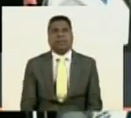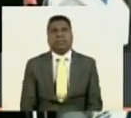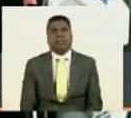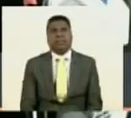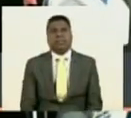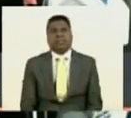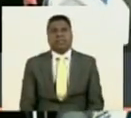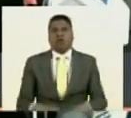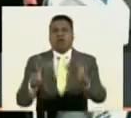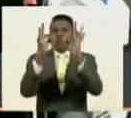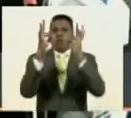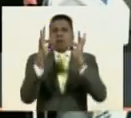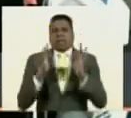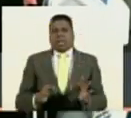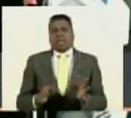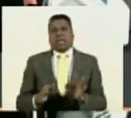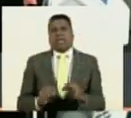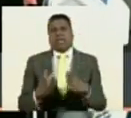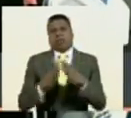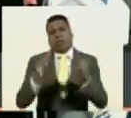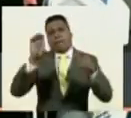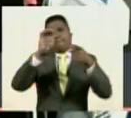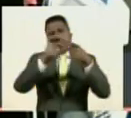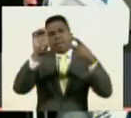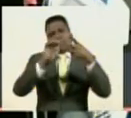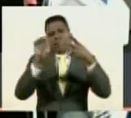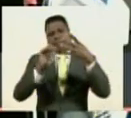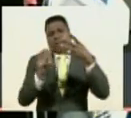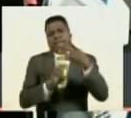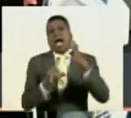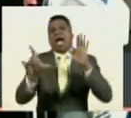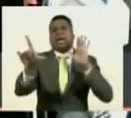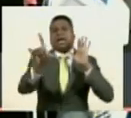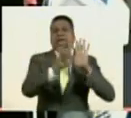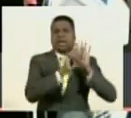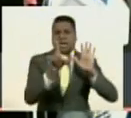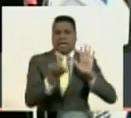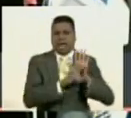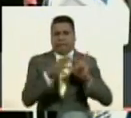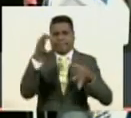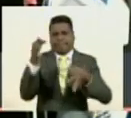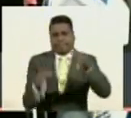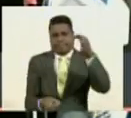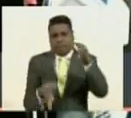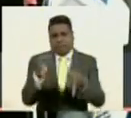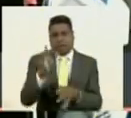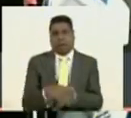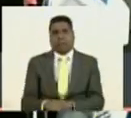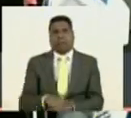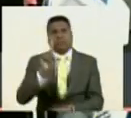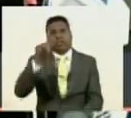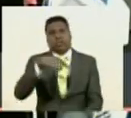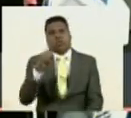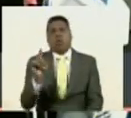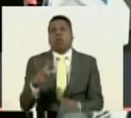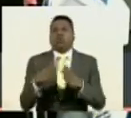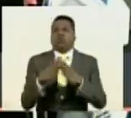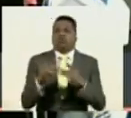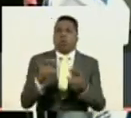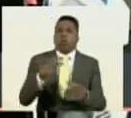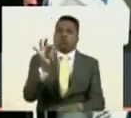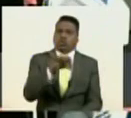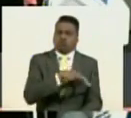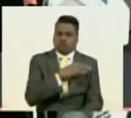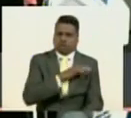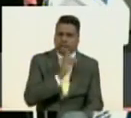la formalidad o los elementos jurídicos, sino más bien ir por el carácter ético,